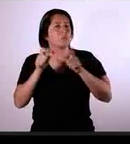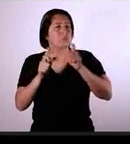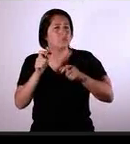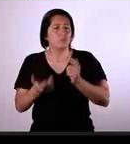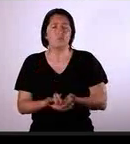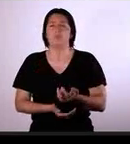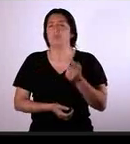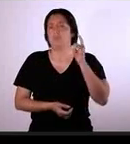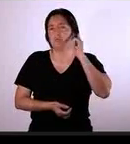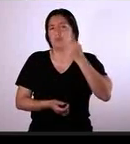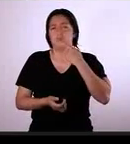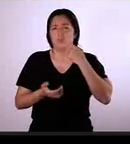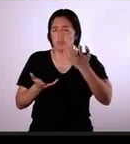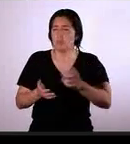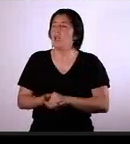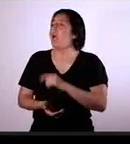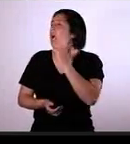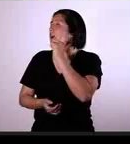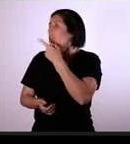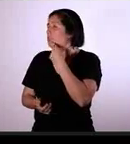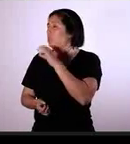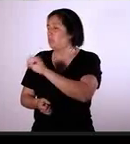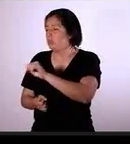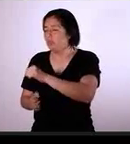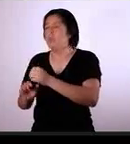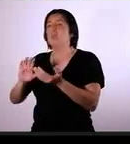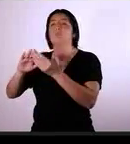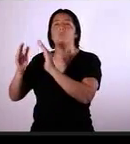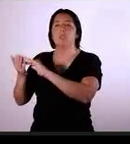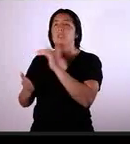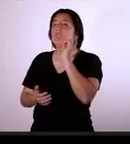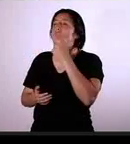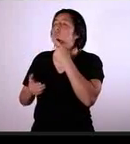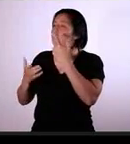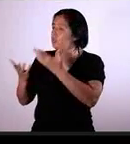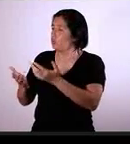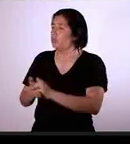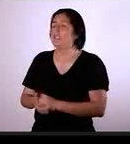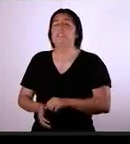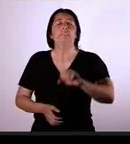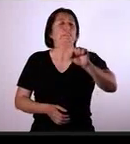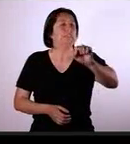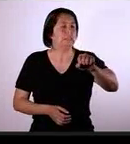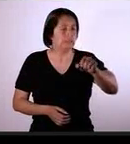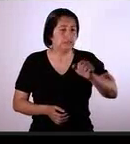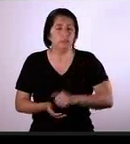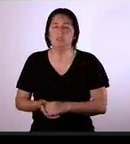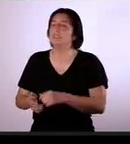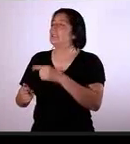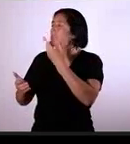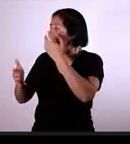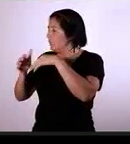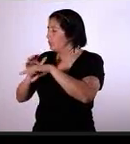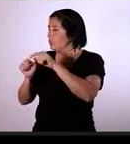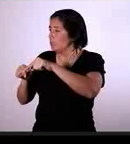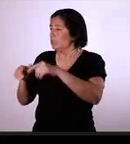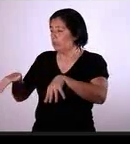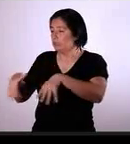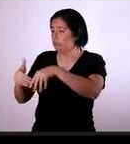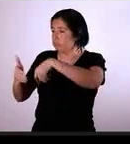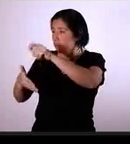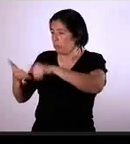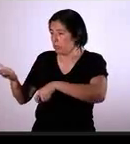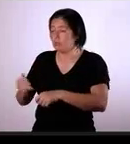que tienen discapacidad auditiva, ¿no? Para que la Así comunidad es. Sorda también esté, exactamente, ¿no?, incluida dentro es. De este convenio,